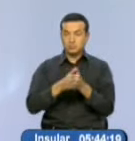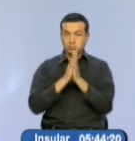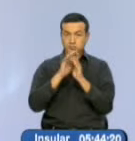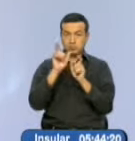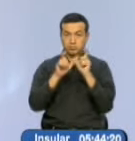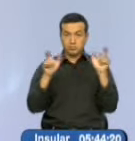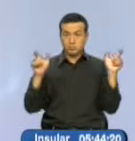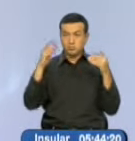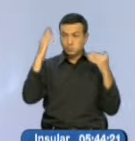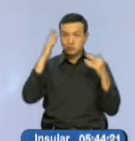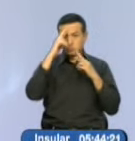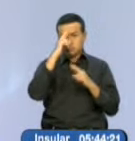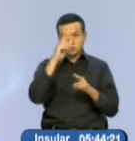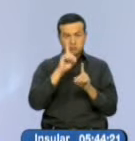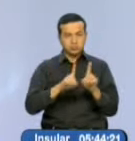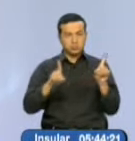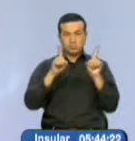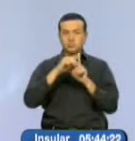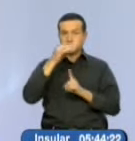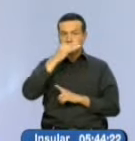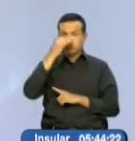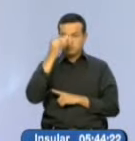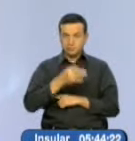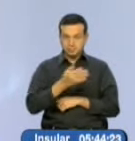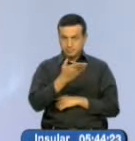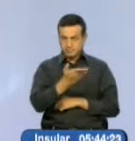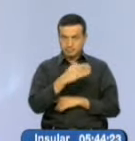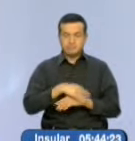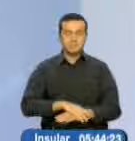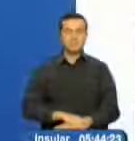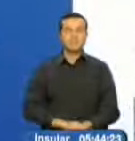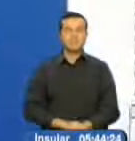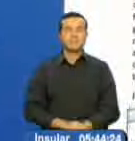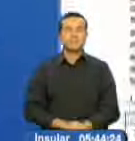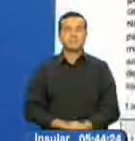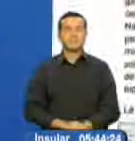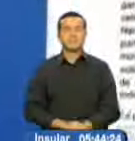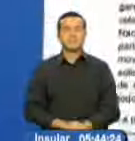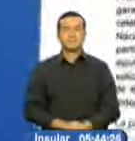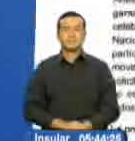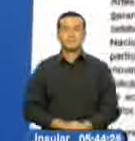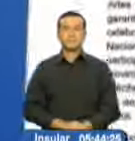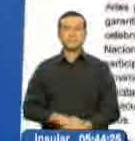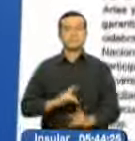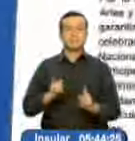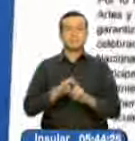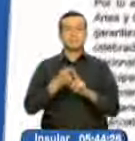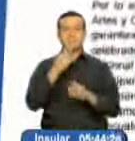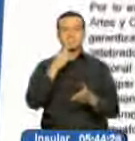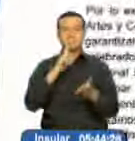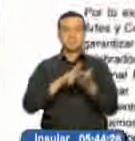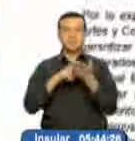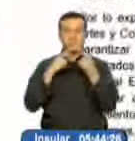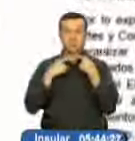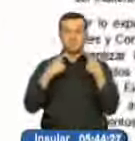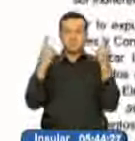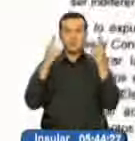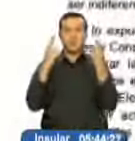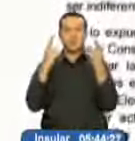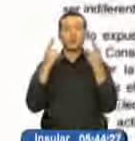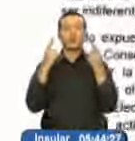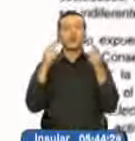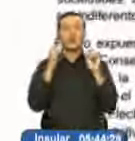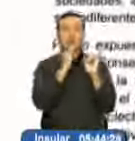actores políticos respetar los resultados que arroje esta gestión. En un primer comunicado de prensa, la denominada Red